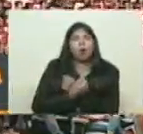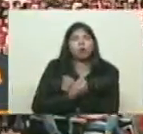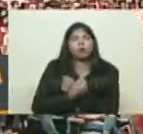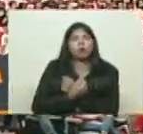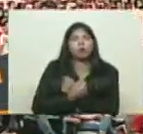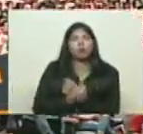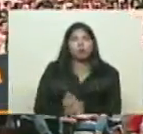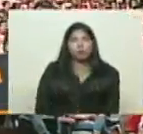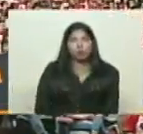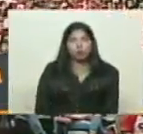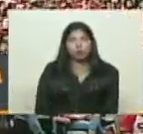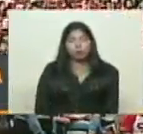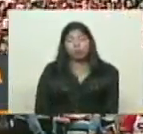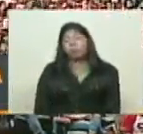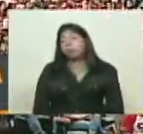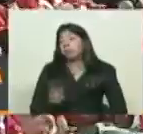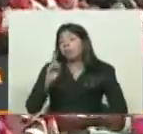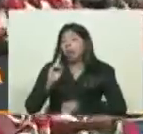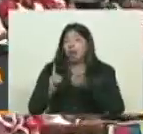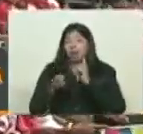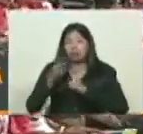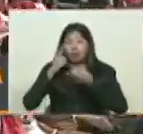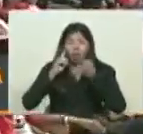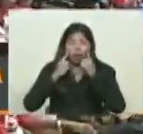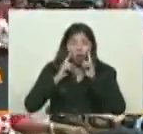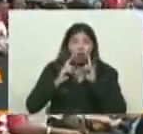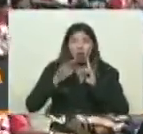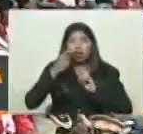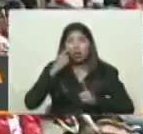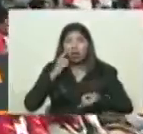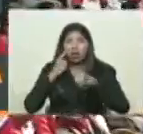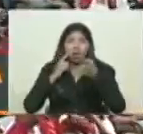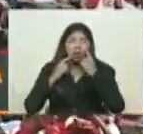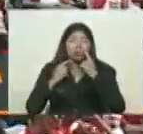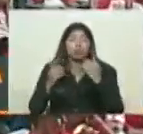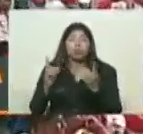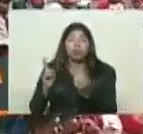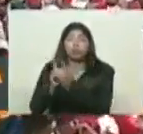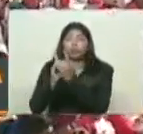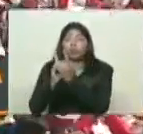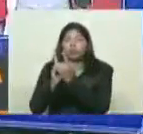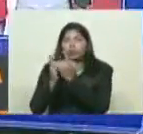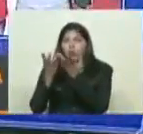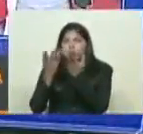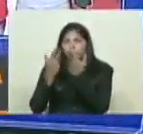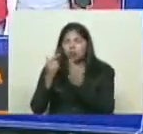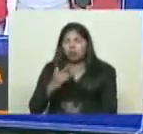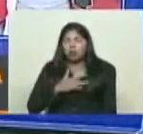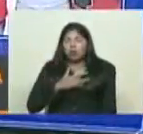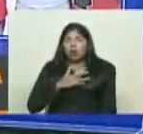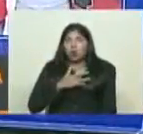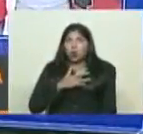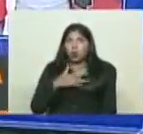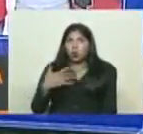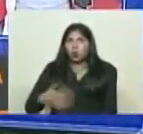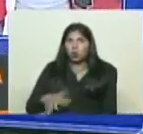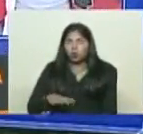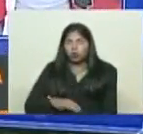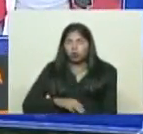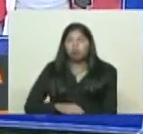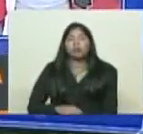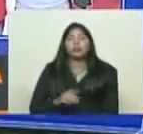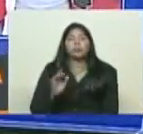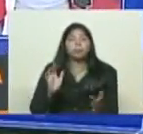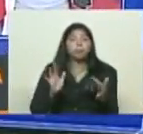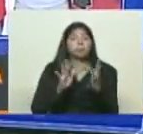Y les ha tocado llorar frente a situaciones que han encontrado, y les ha tocado reír, y les ha